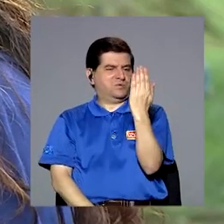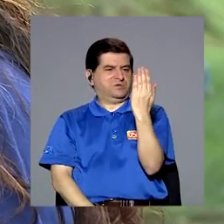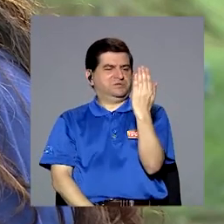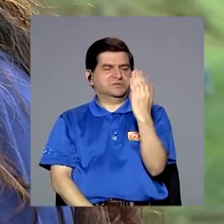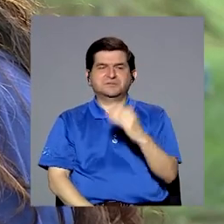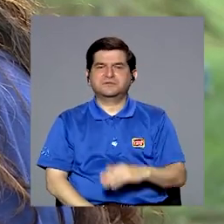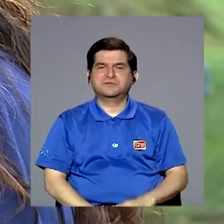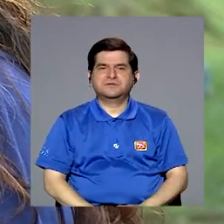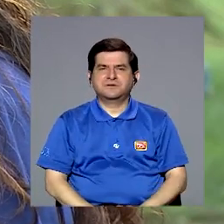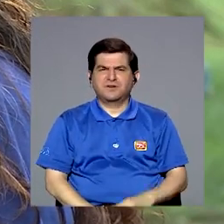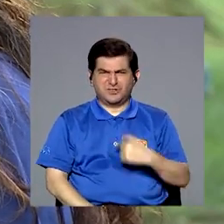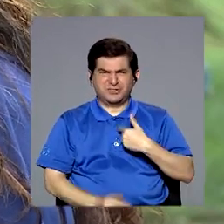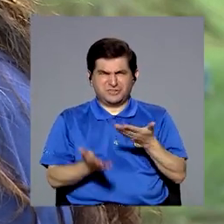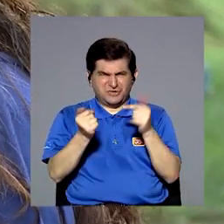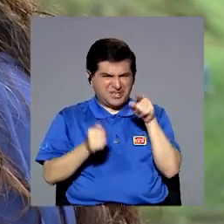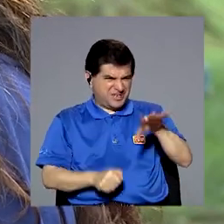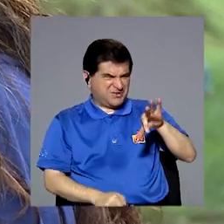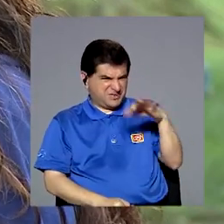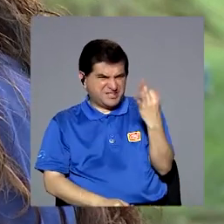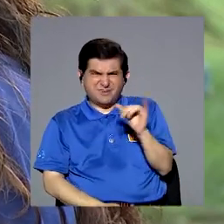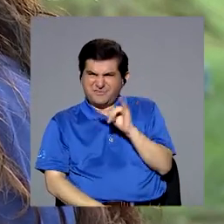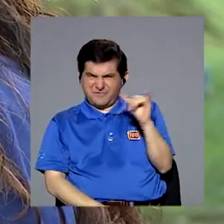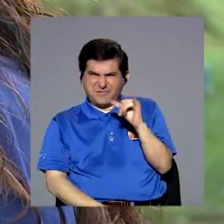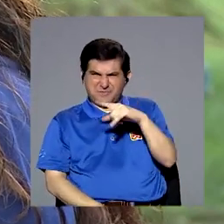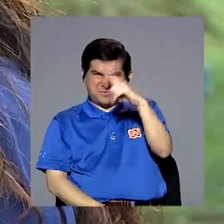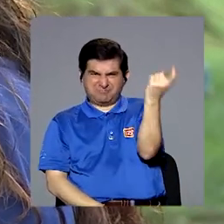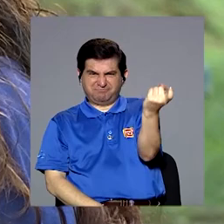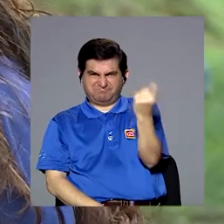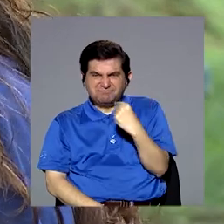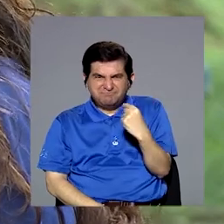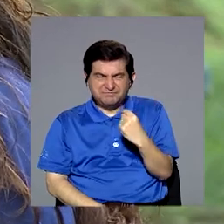bueno, yo quiero ser así como ellos.